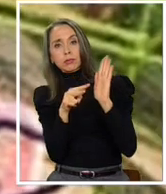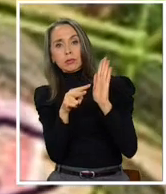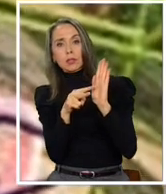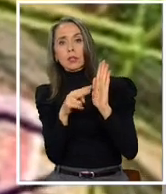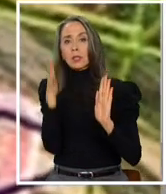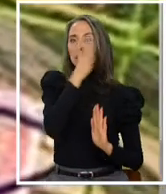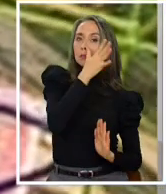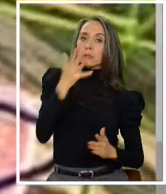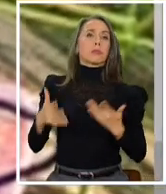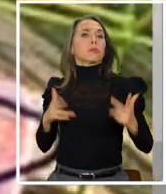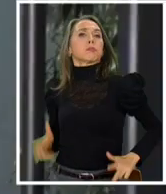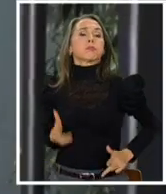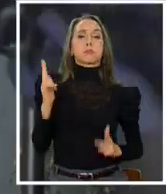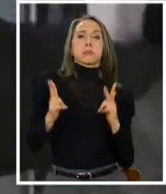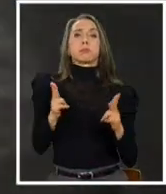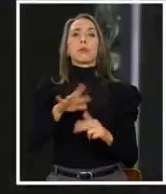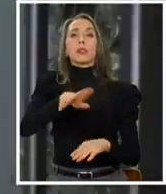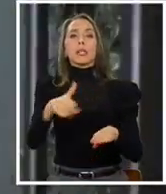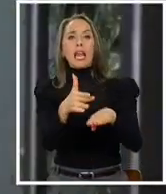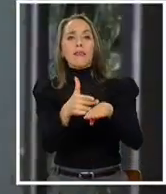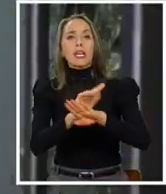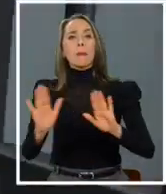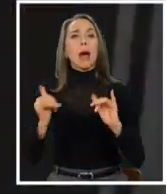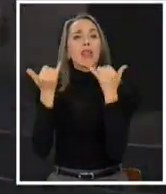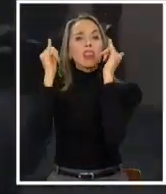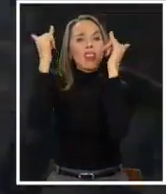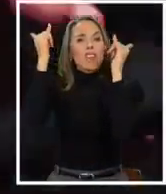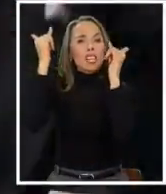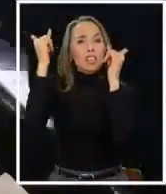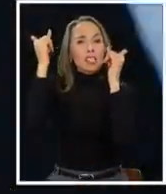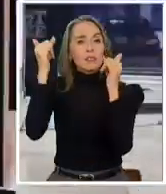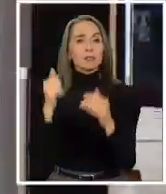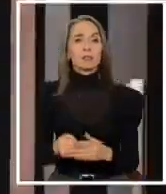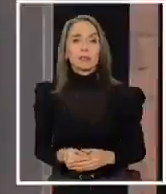lo estimulaba a actuar así, solo por divertirse?